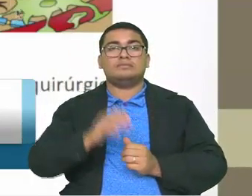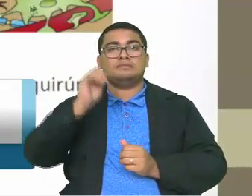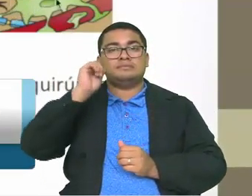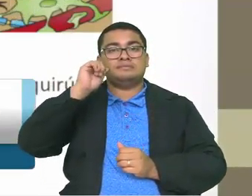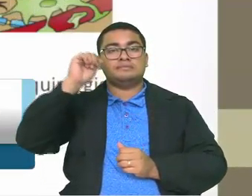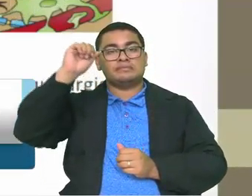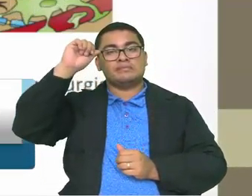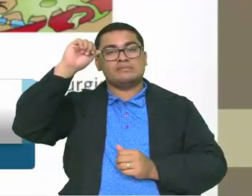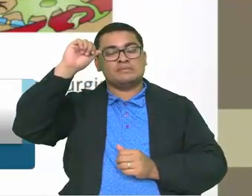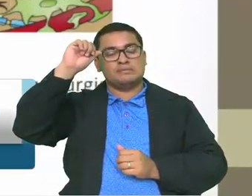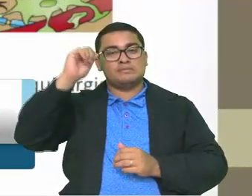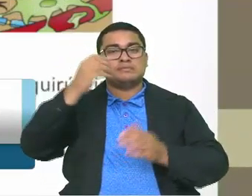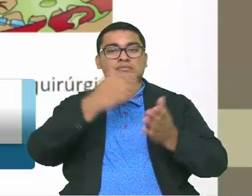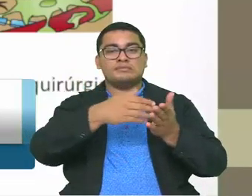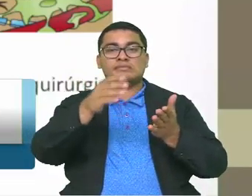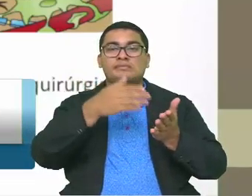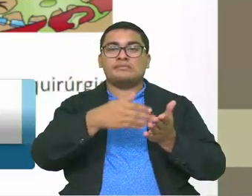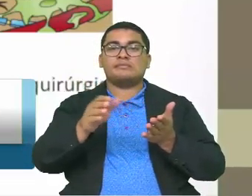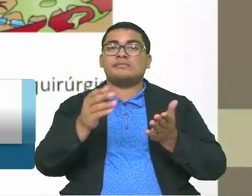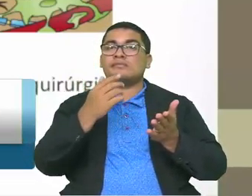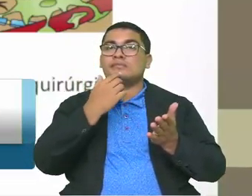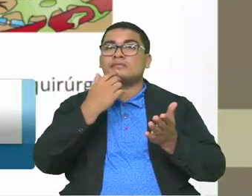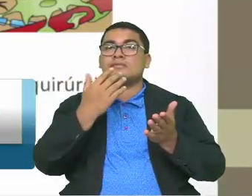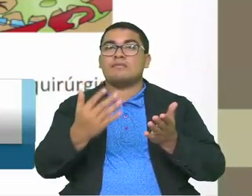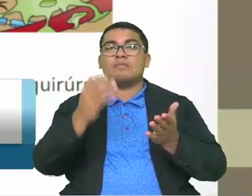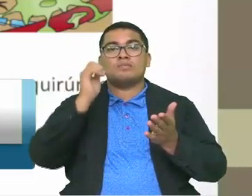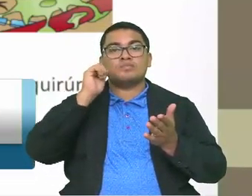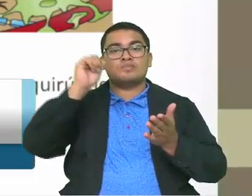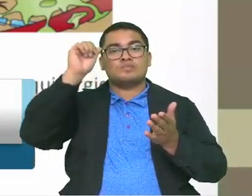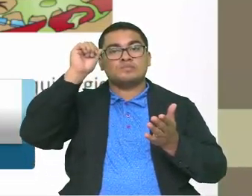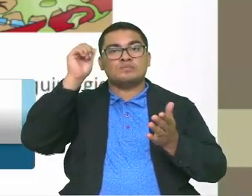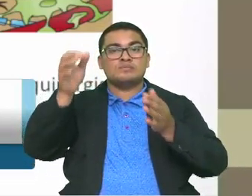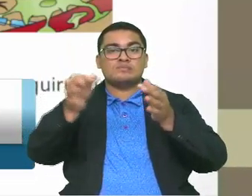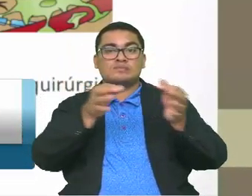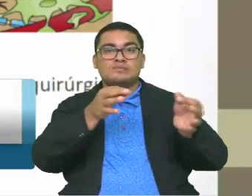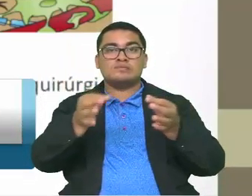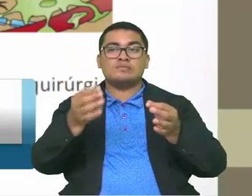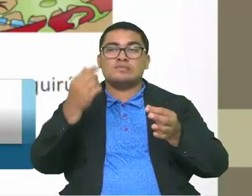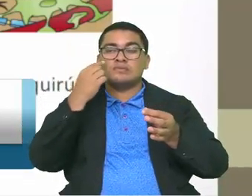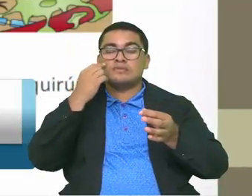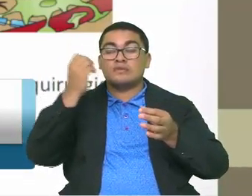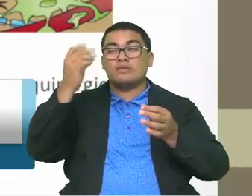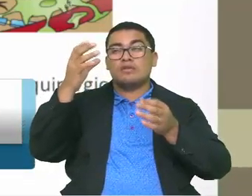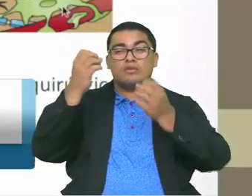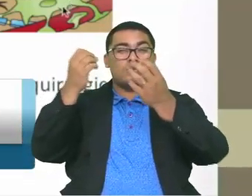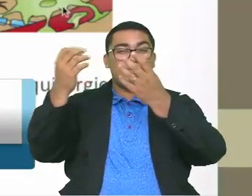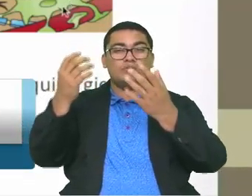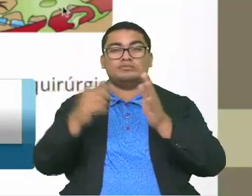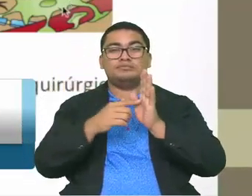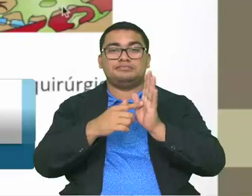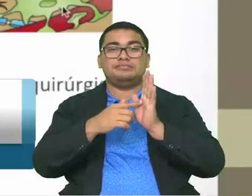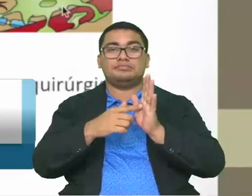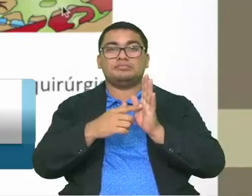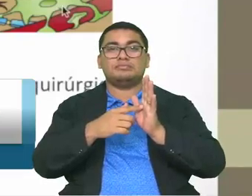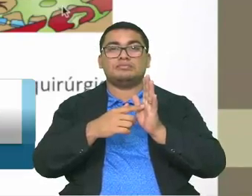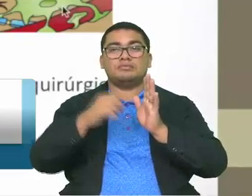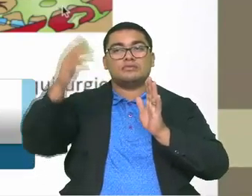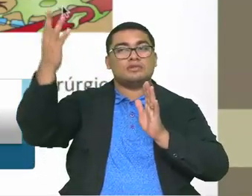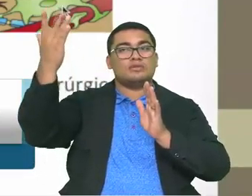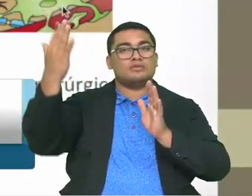movimiento, un dolor al movimiento. Y el ojo también se pone rojito, ¿verdad? Esos son los síntomas principales generalmente